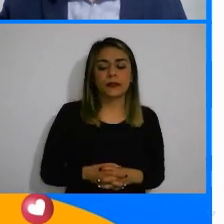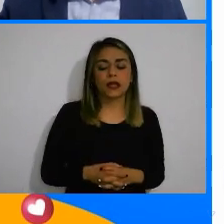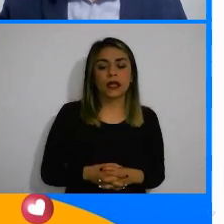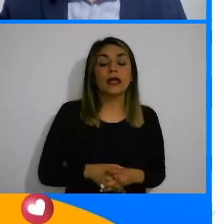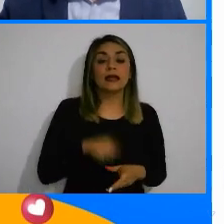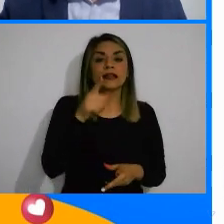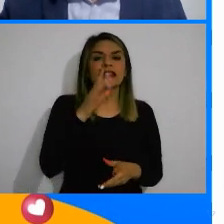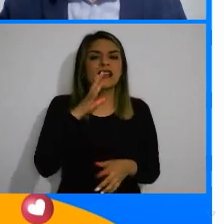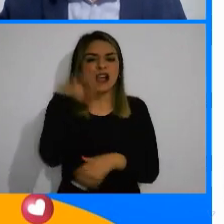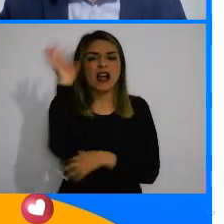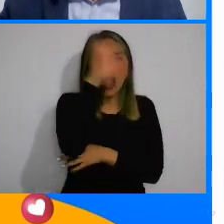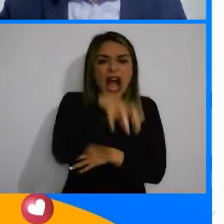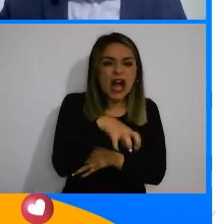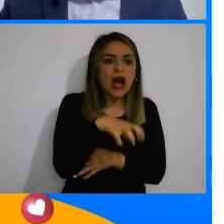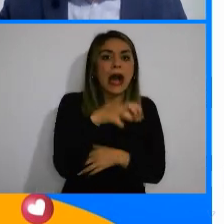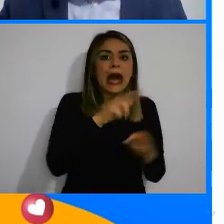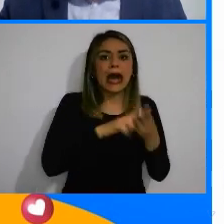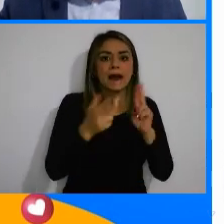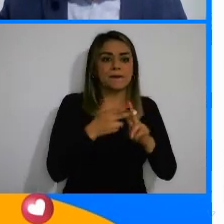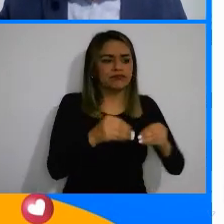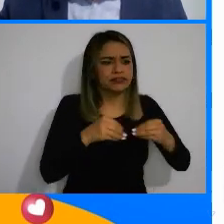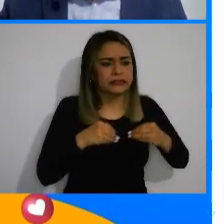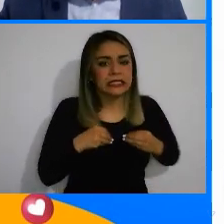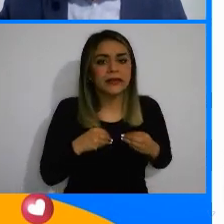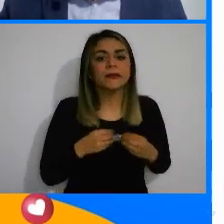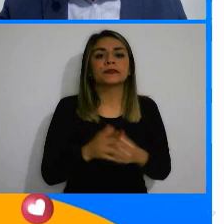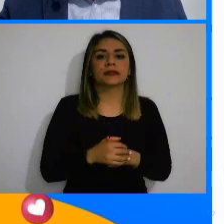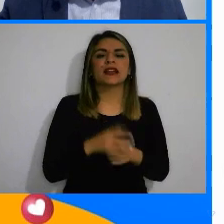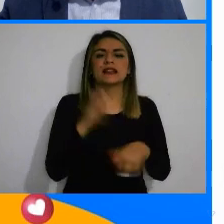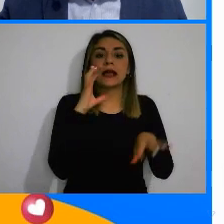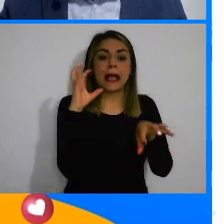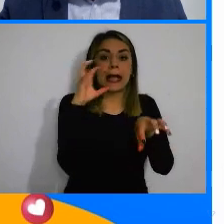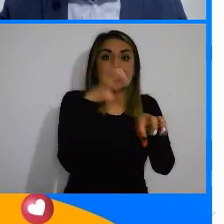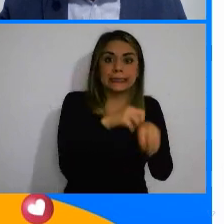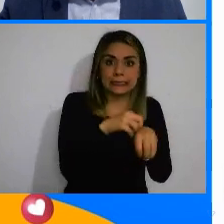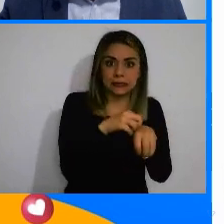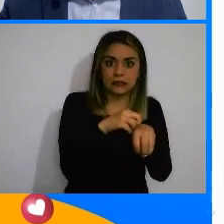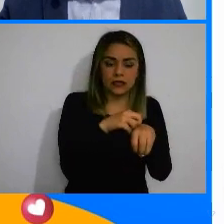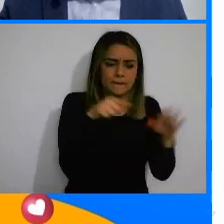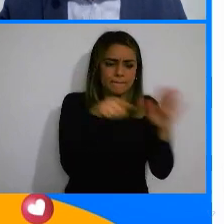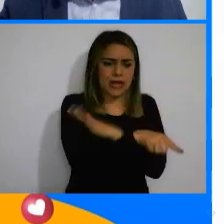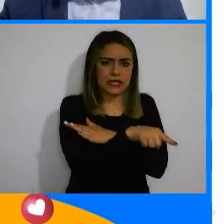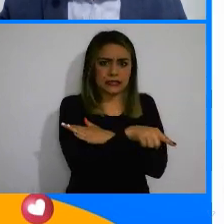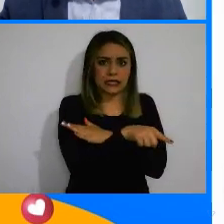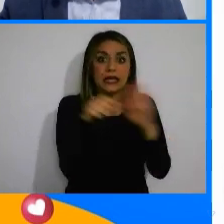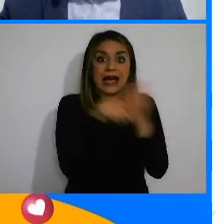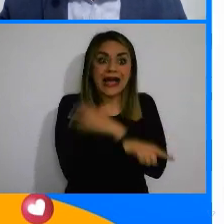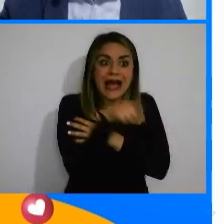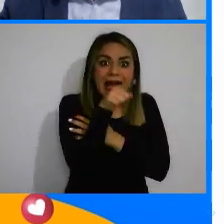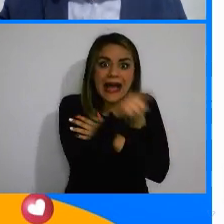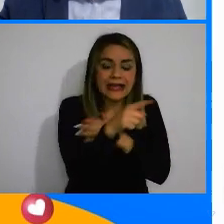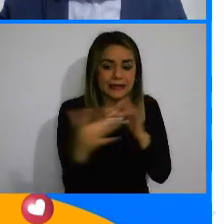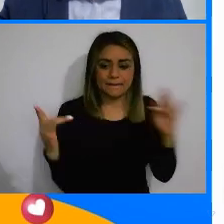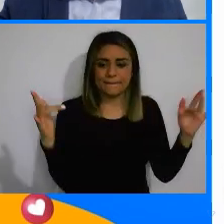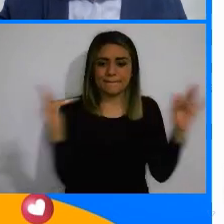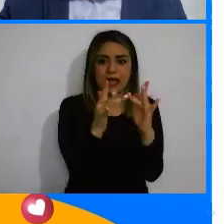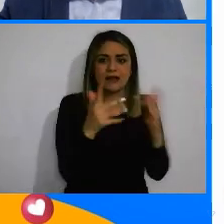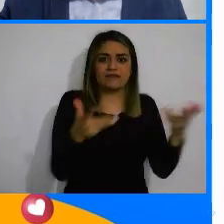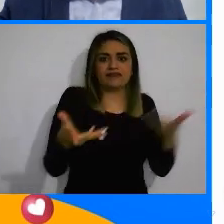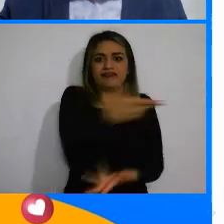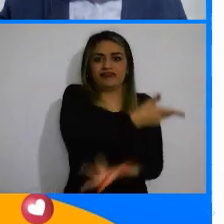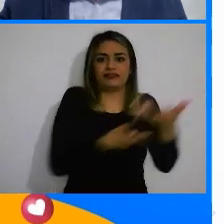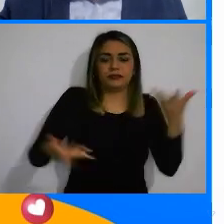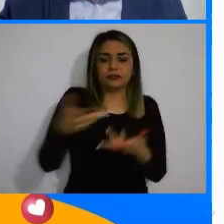la presa, ¿sí? Entonces, los predadores cazan a sus presas. Ahí ya hay una interacción. Y cuando